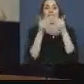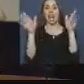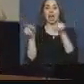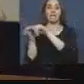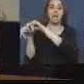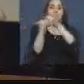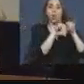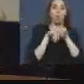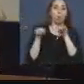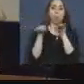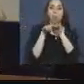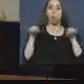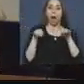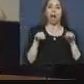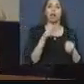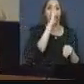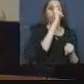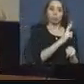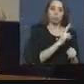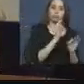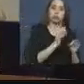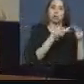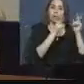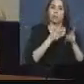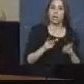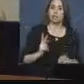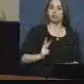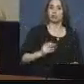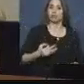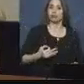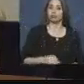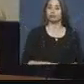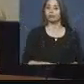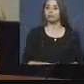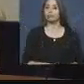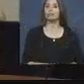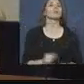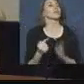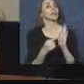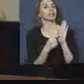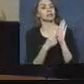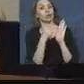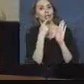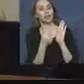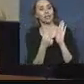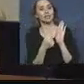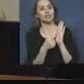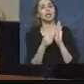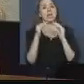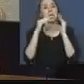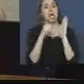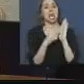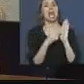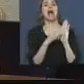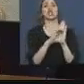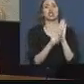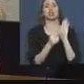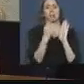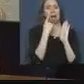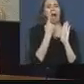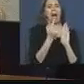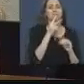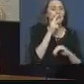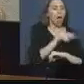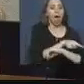derechos. Esta es una visión que no siempre responde a la realidad. Es